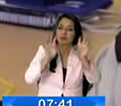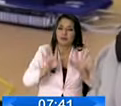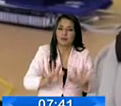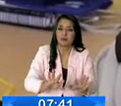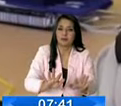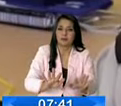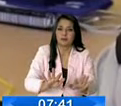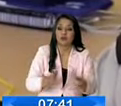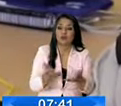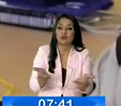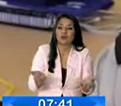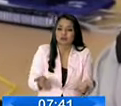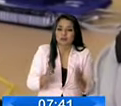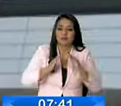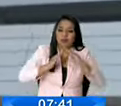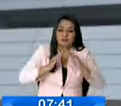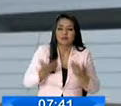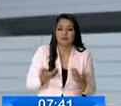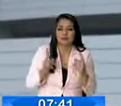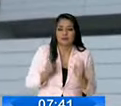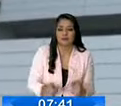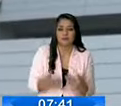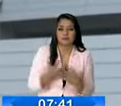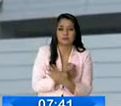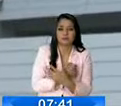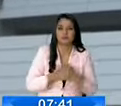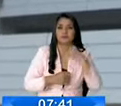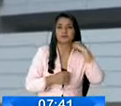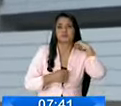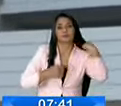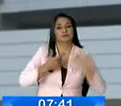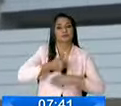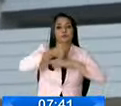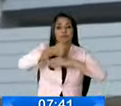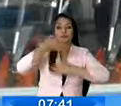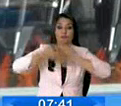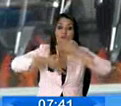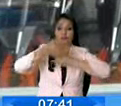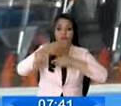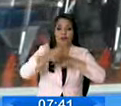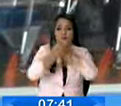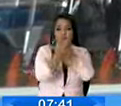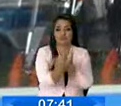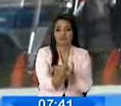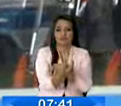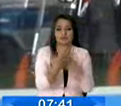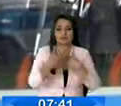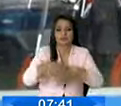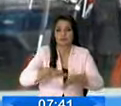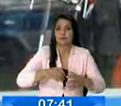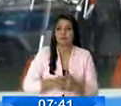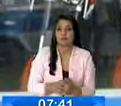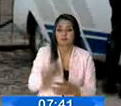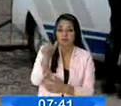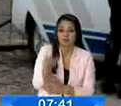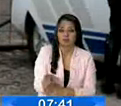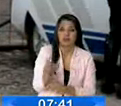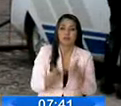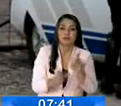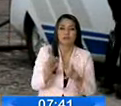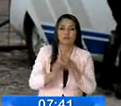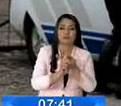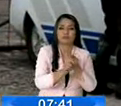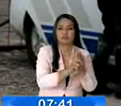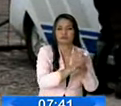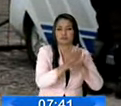a estos bienes que han sido incautados. En la Casa Judicial se llevó a efecto la audiencia de formulación de cargos del detenido y los prófugos. En